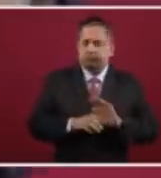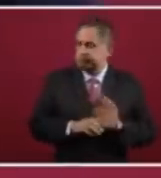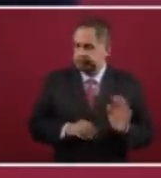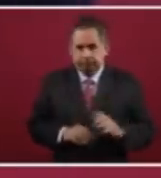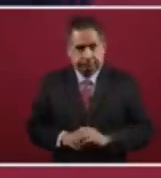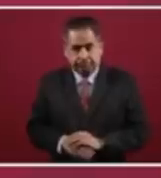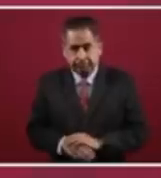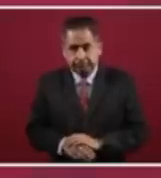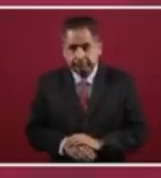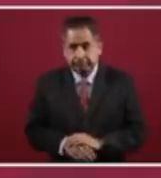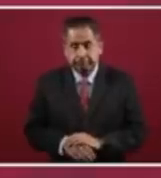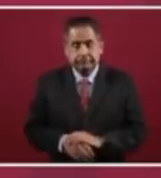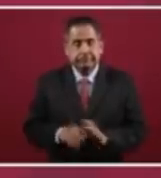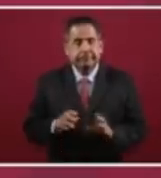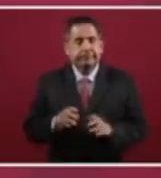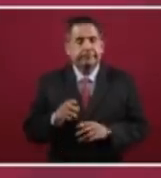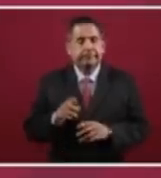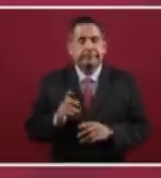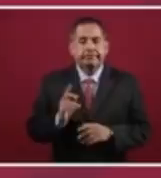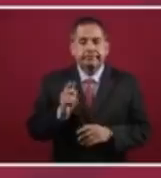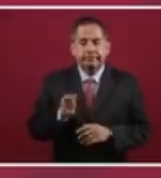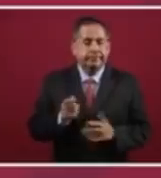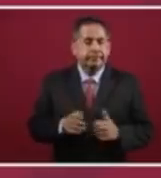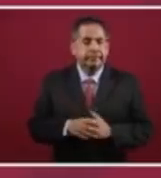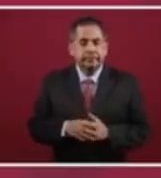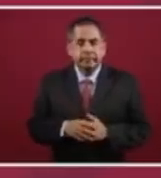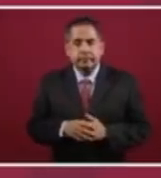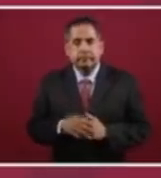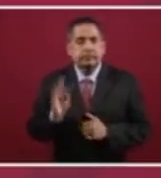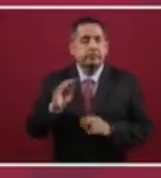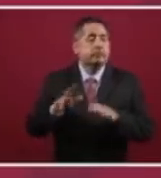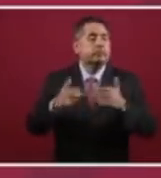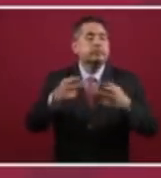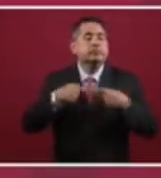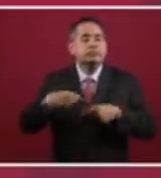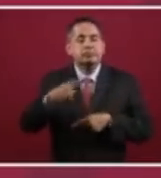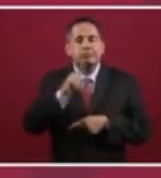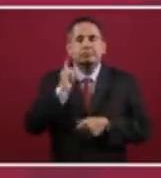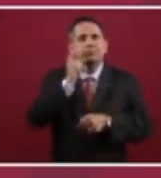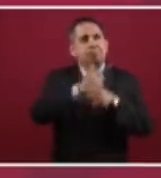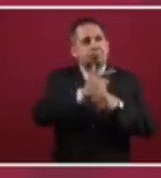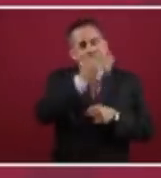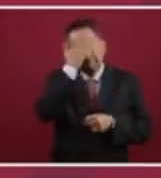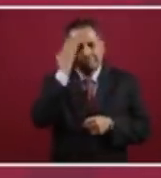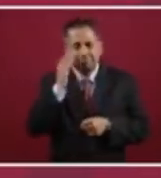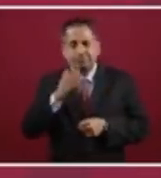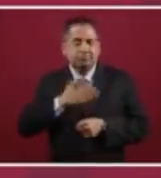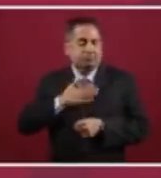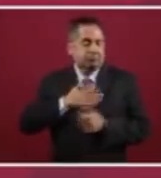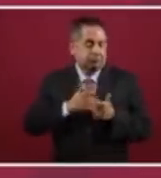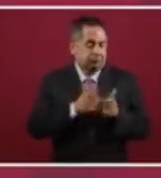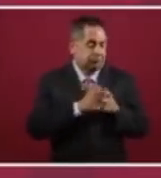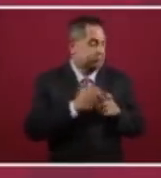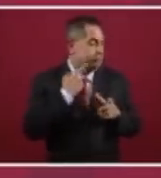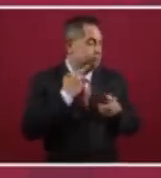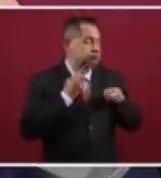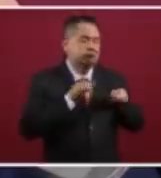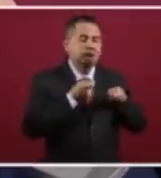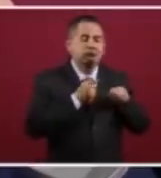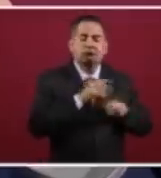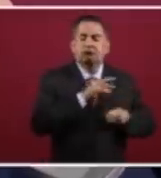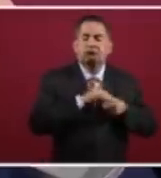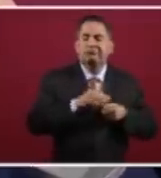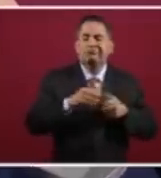de que no se daba cuenta de nada y que la política era asunto de los políticos.